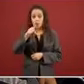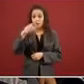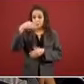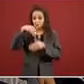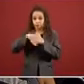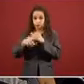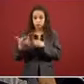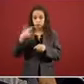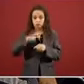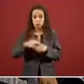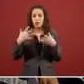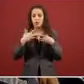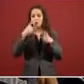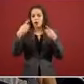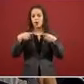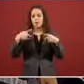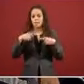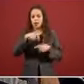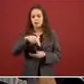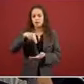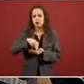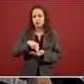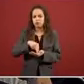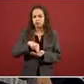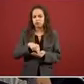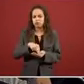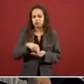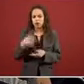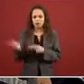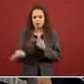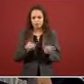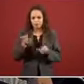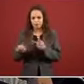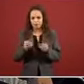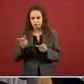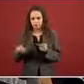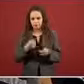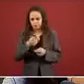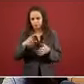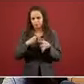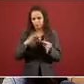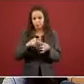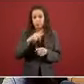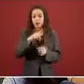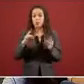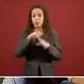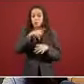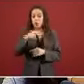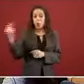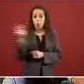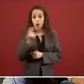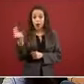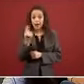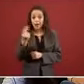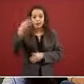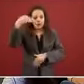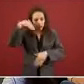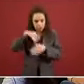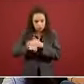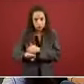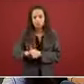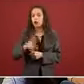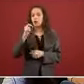promotor de acción comunitaria. Si el paciente que llega va a urgencias, puede pasar a urgencias, si no lleva ningún problema